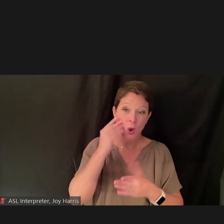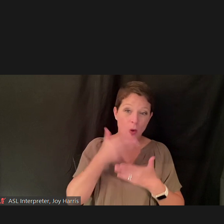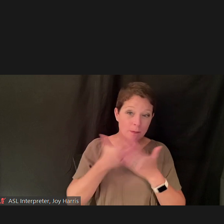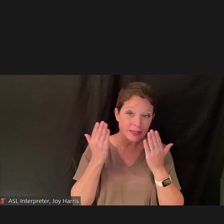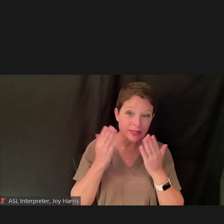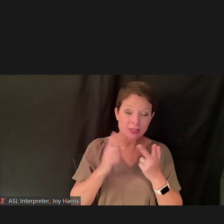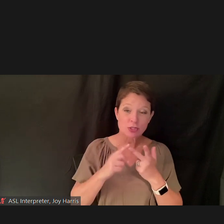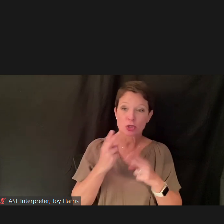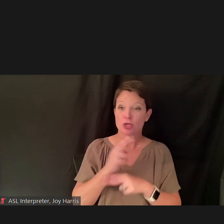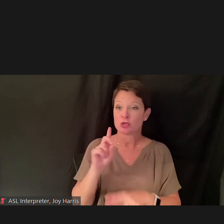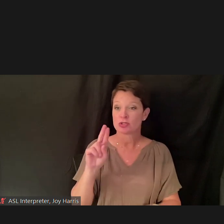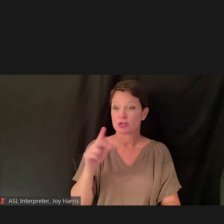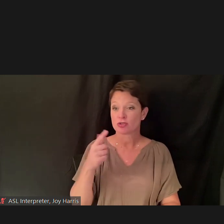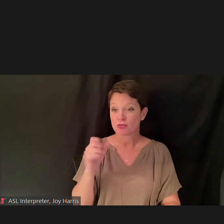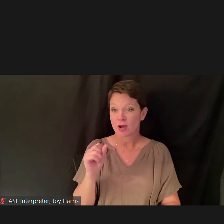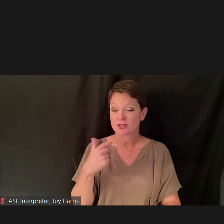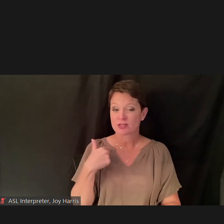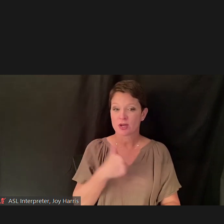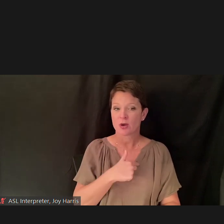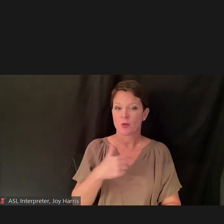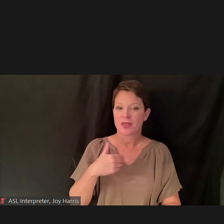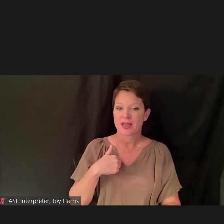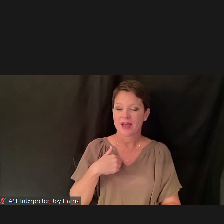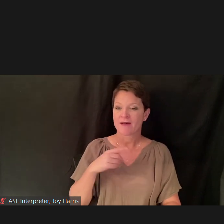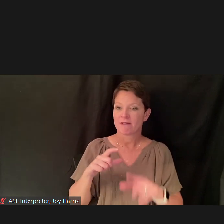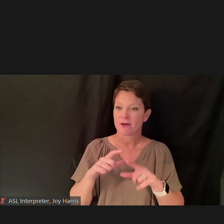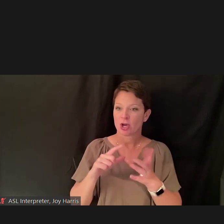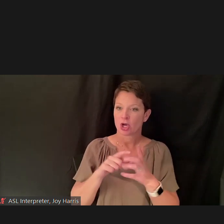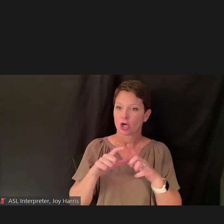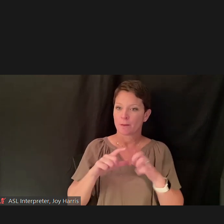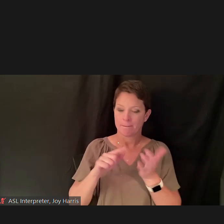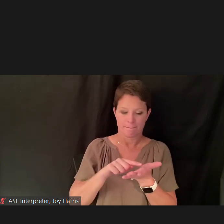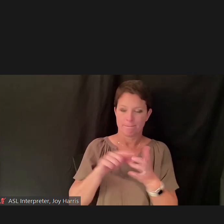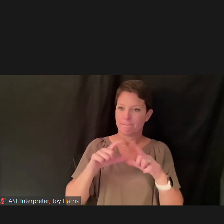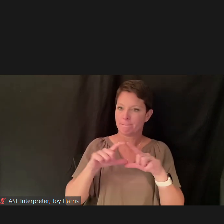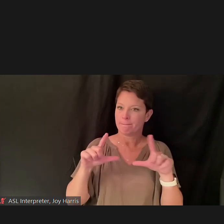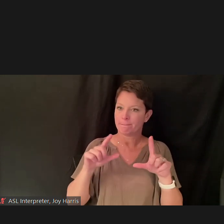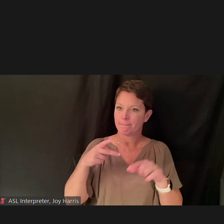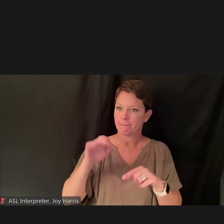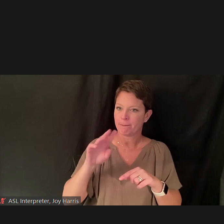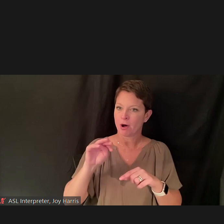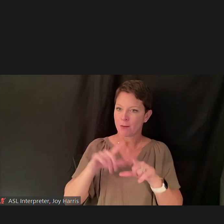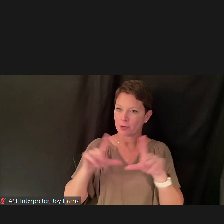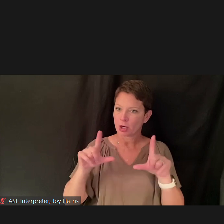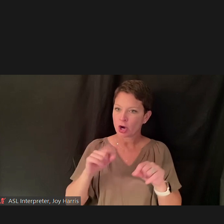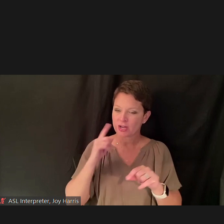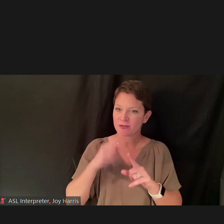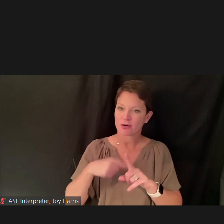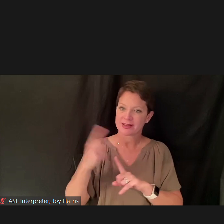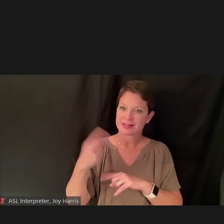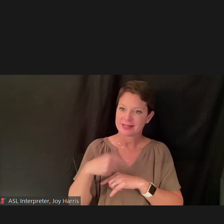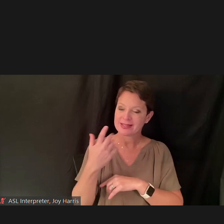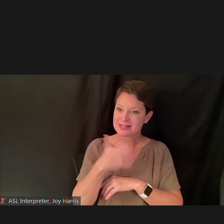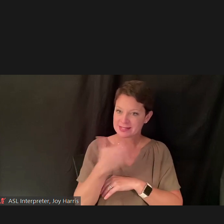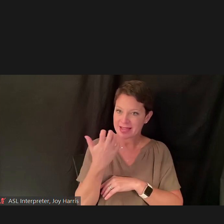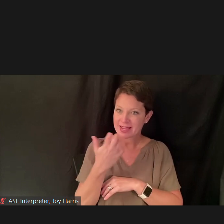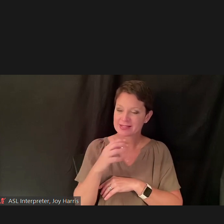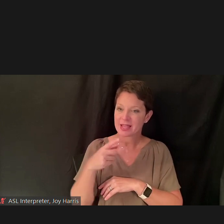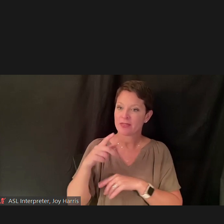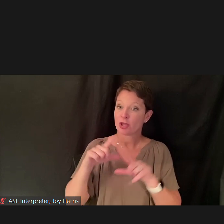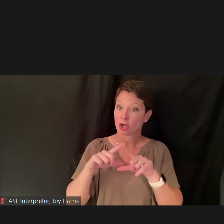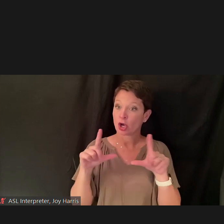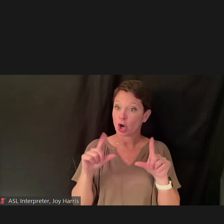Si trabajo con personas que no tienen casa, que son indigentes o que son usuarios de drogas,